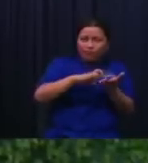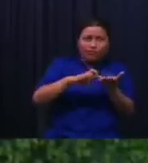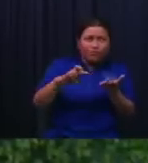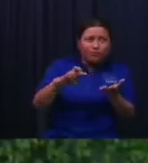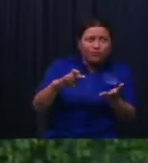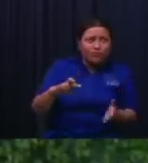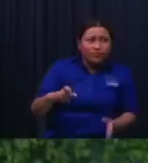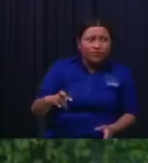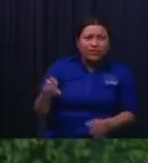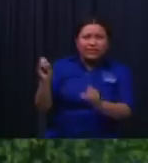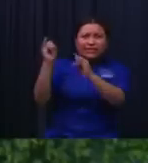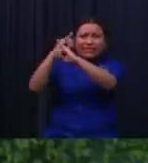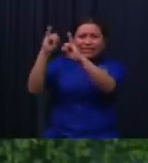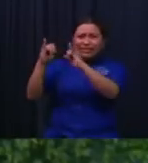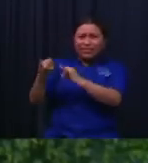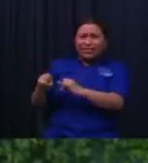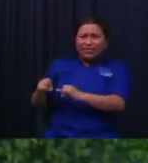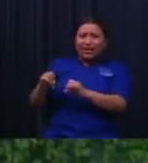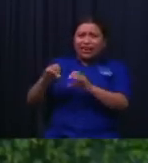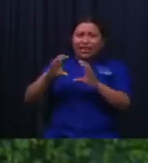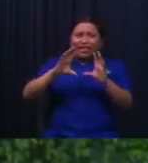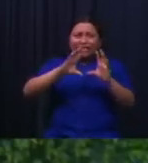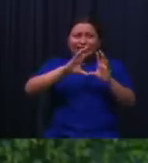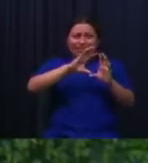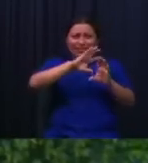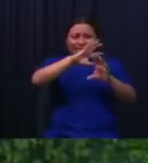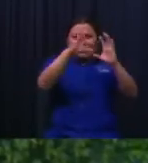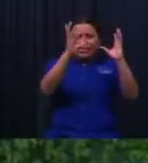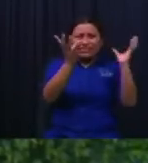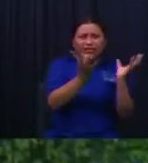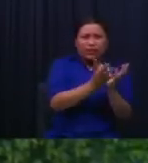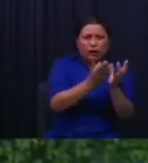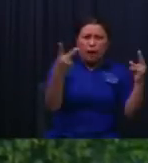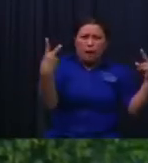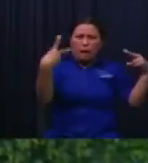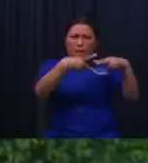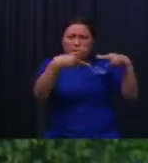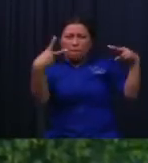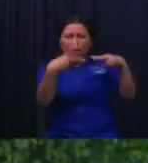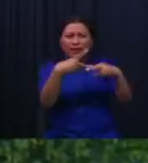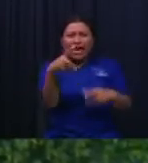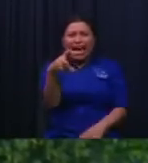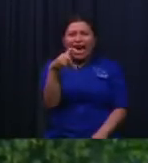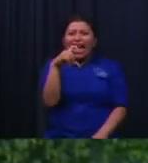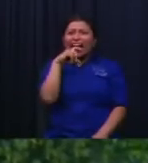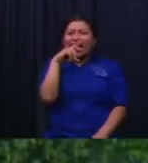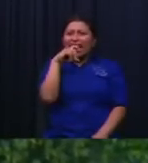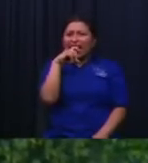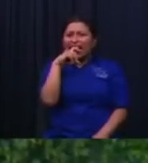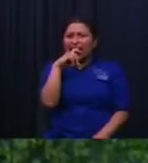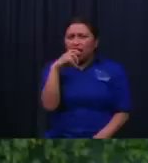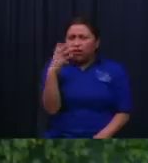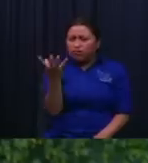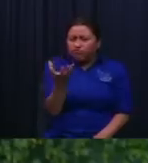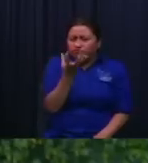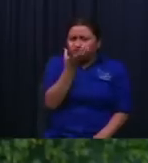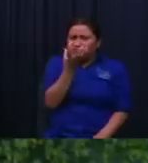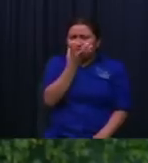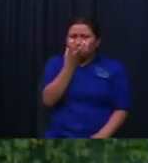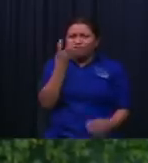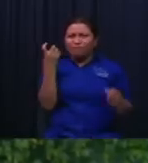20, idolatría, 20, hechicería, enemistades, pleitos, celos, enojos,